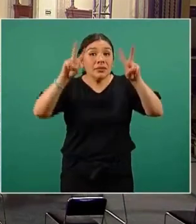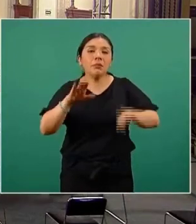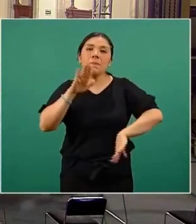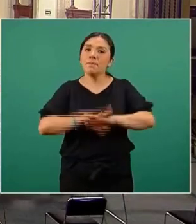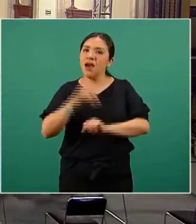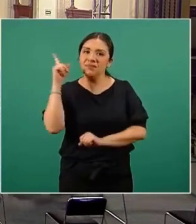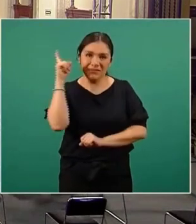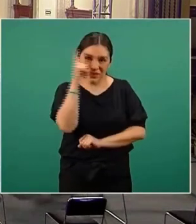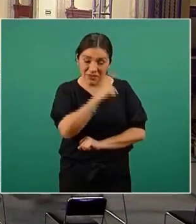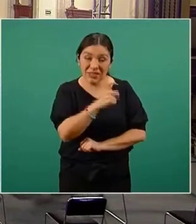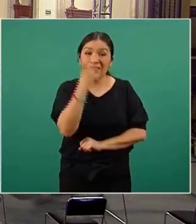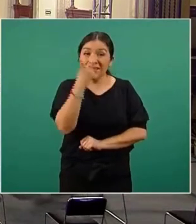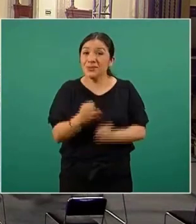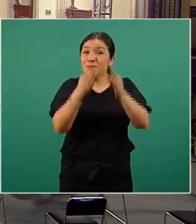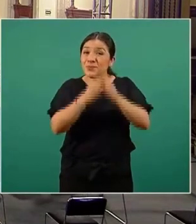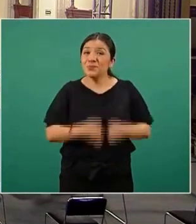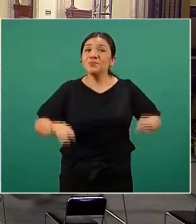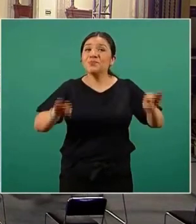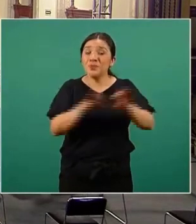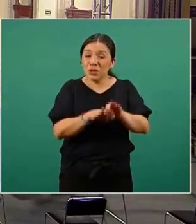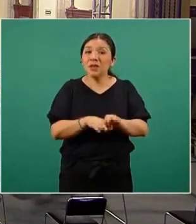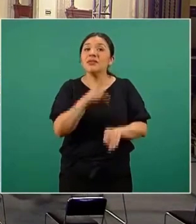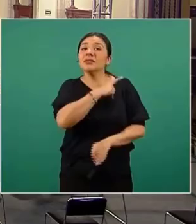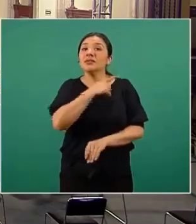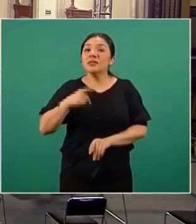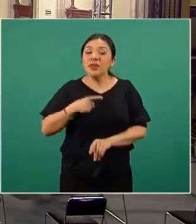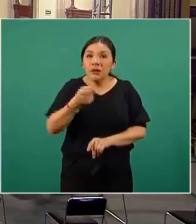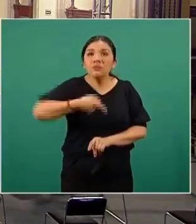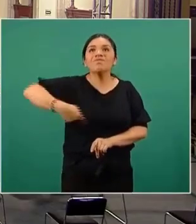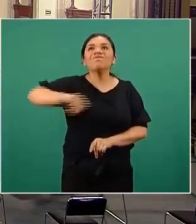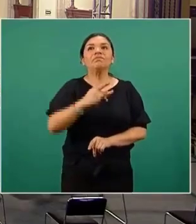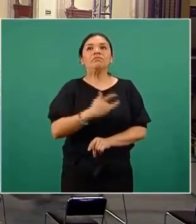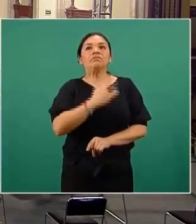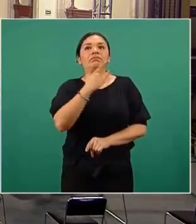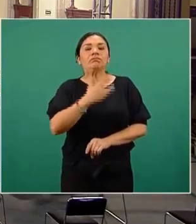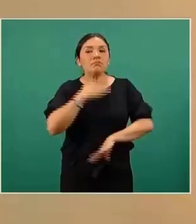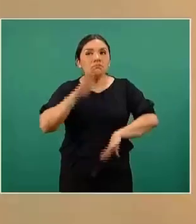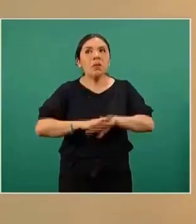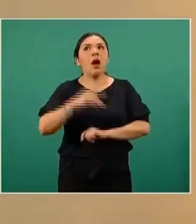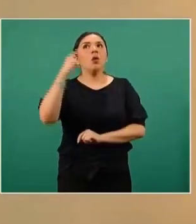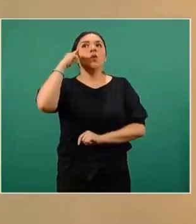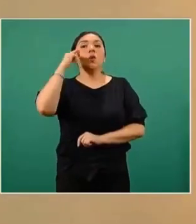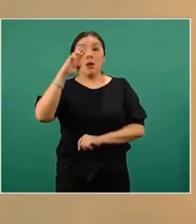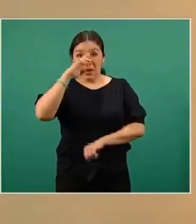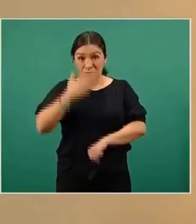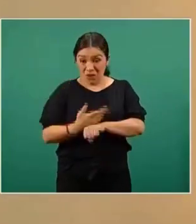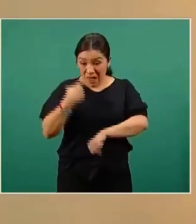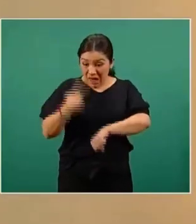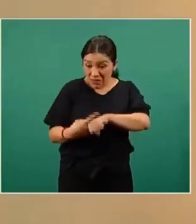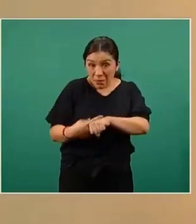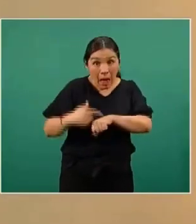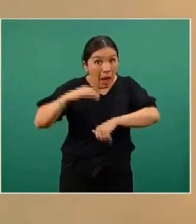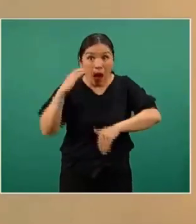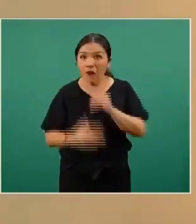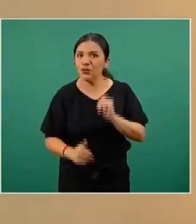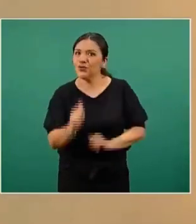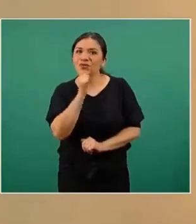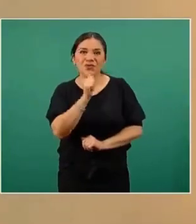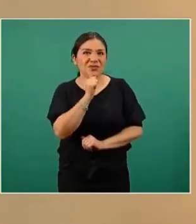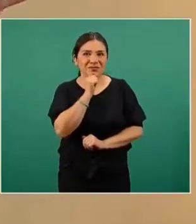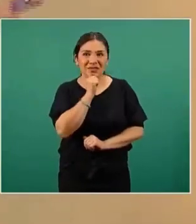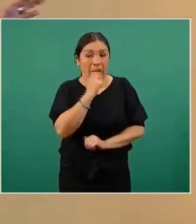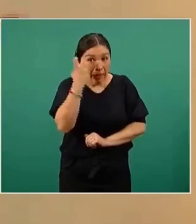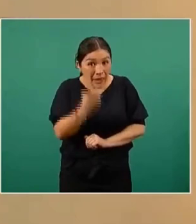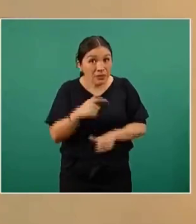complejo es importante que nos quede pues y que seamos conscientes de que la pandemia aún no termina y que